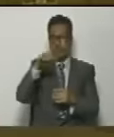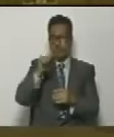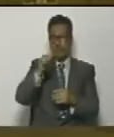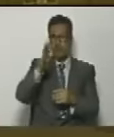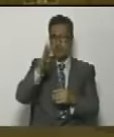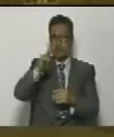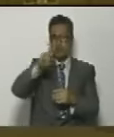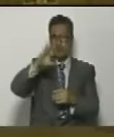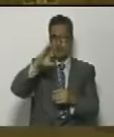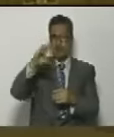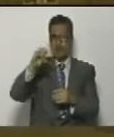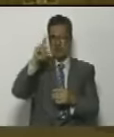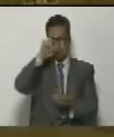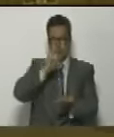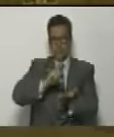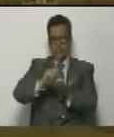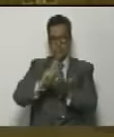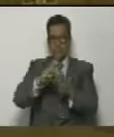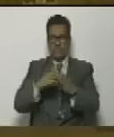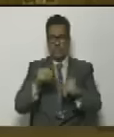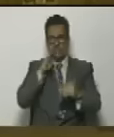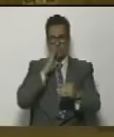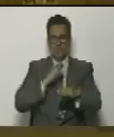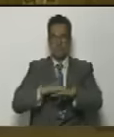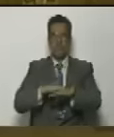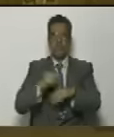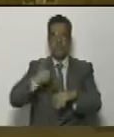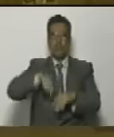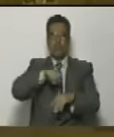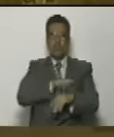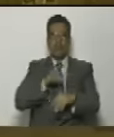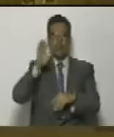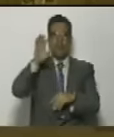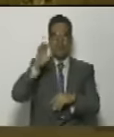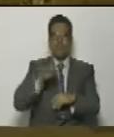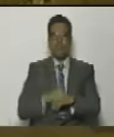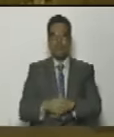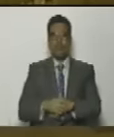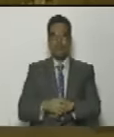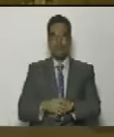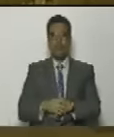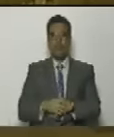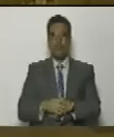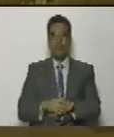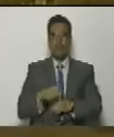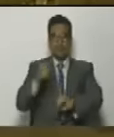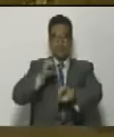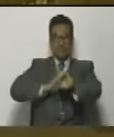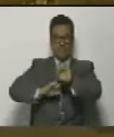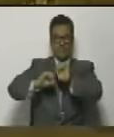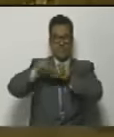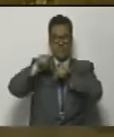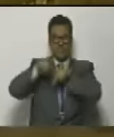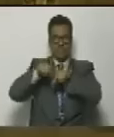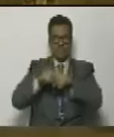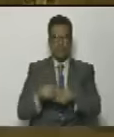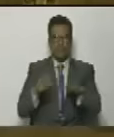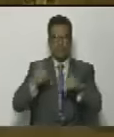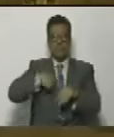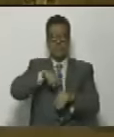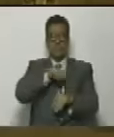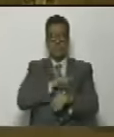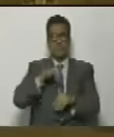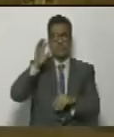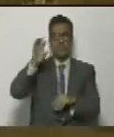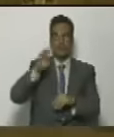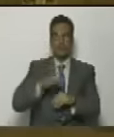en su lealtad, en su honestidad con nuestra patria, que ha defendido nuestra